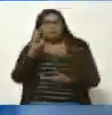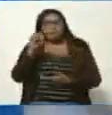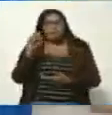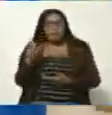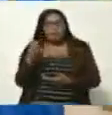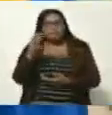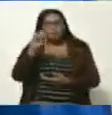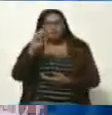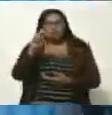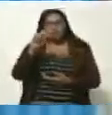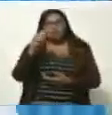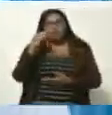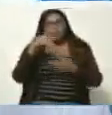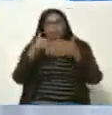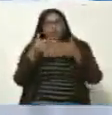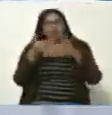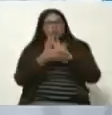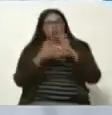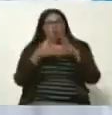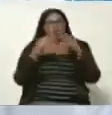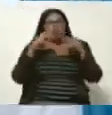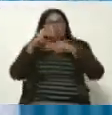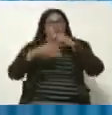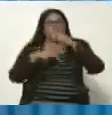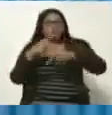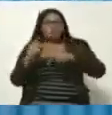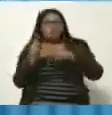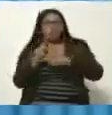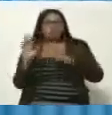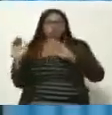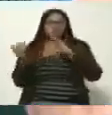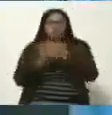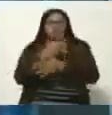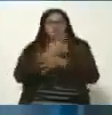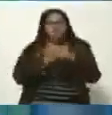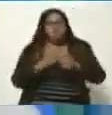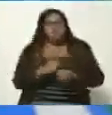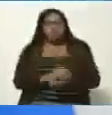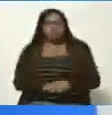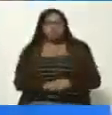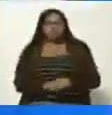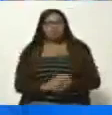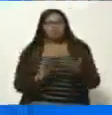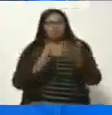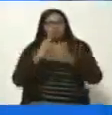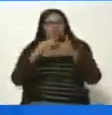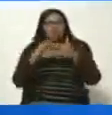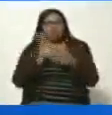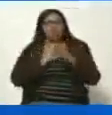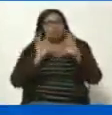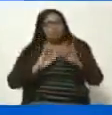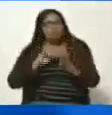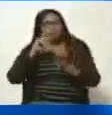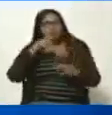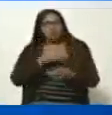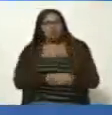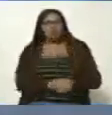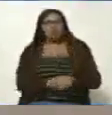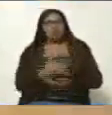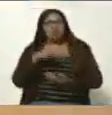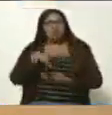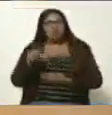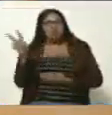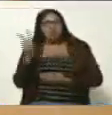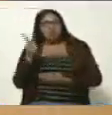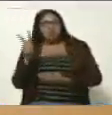a propósito de todo lo que fue este proceso de usurpación de las funciones y de la propiedad por parte del Estado